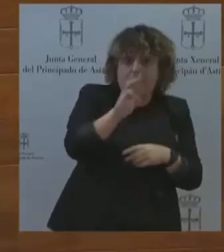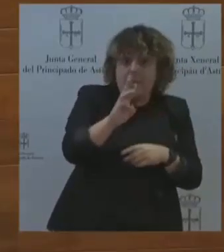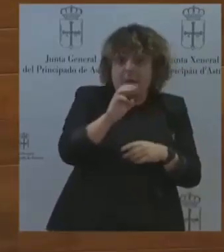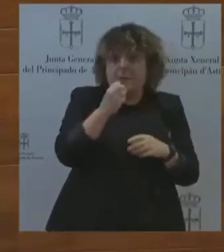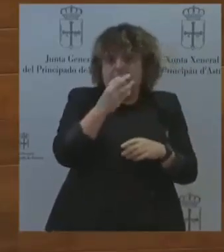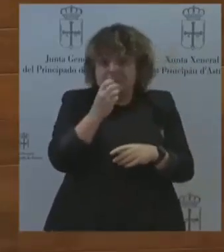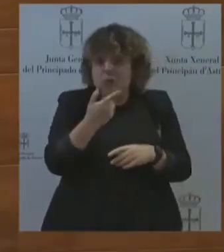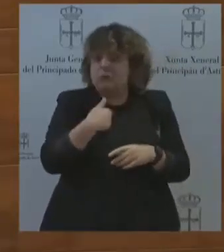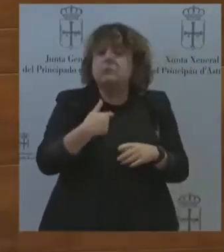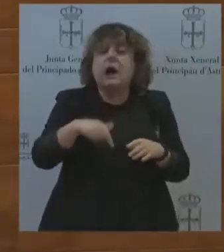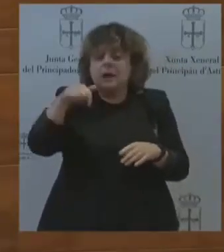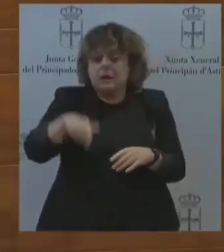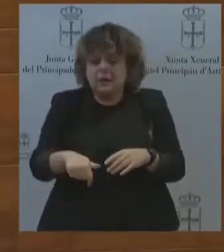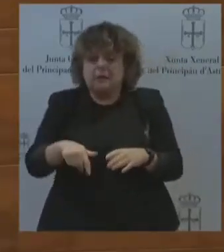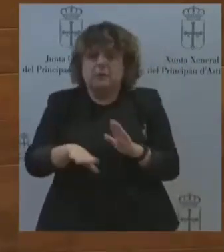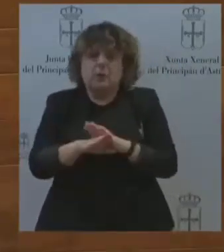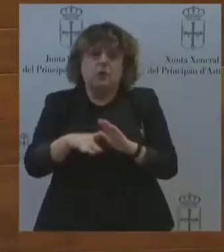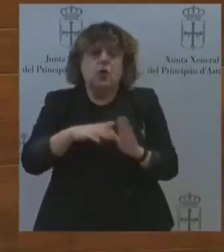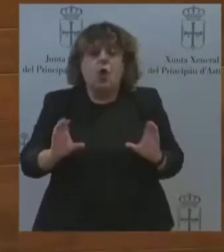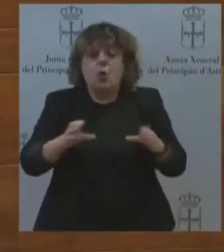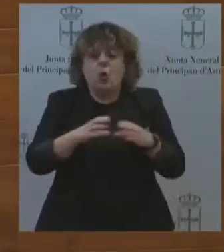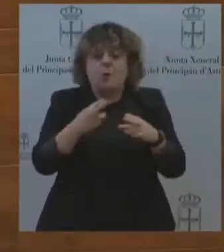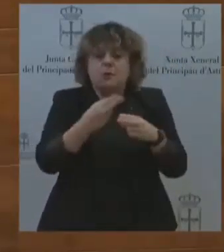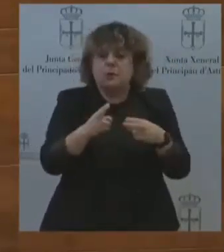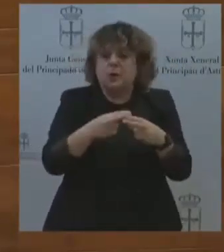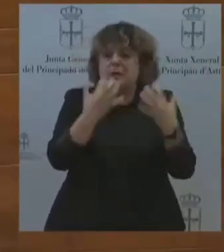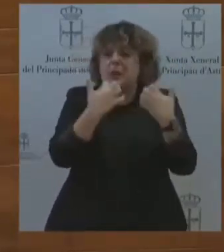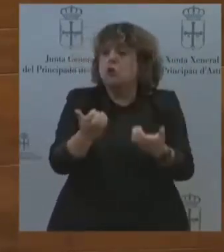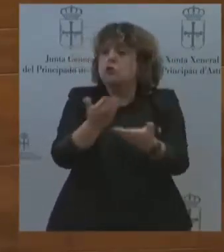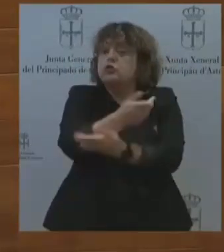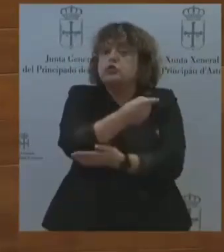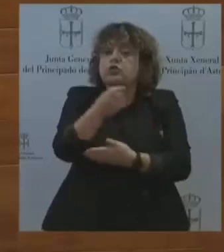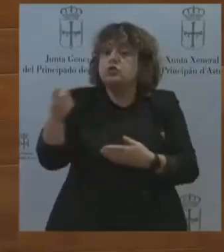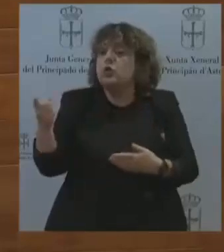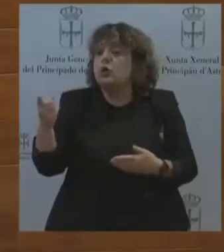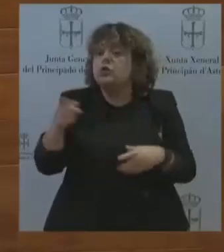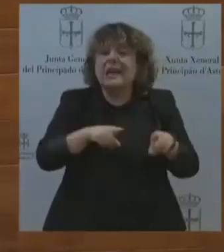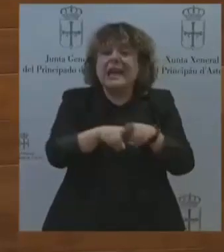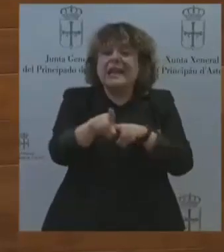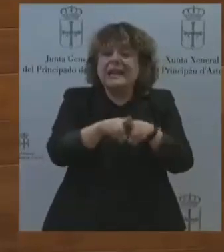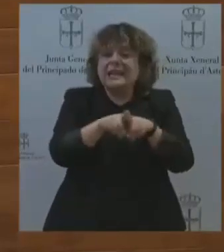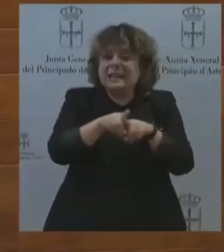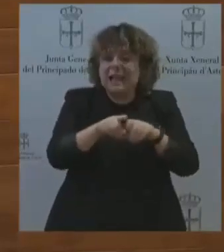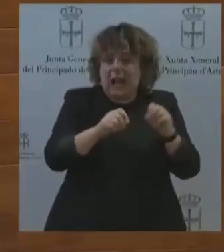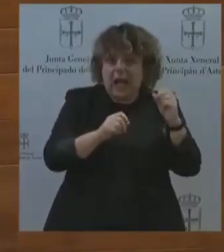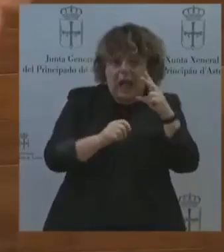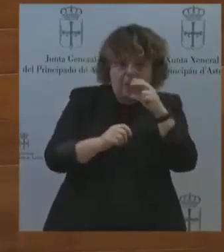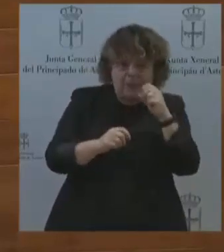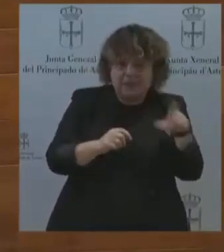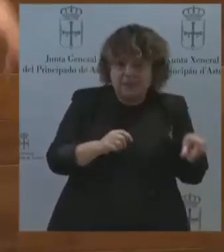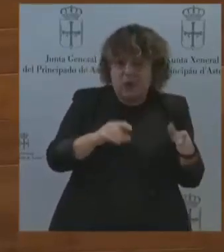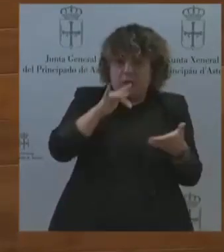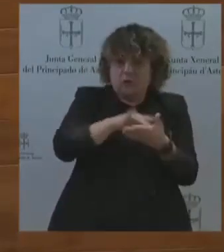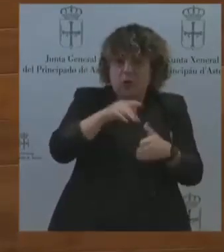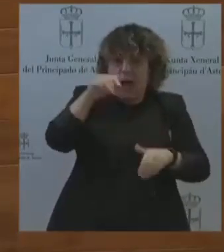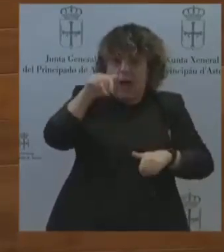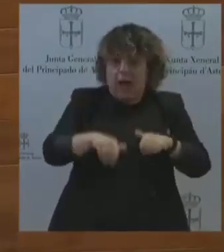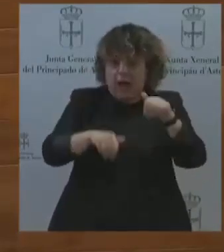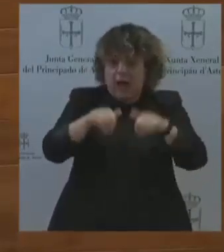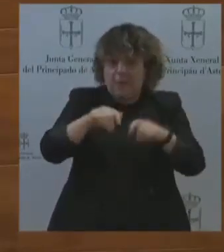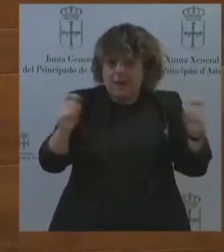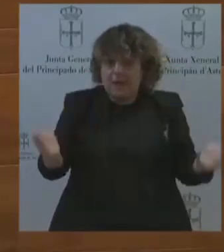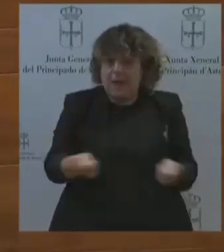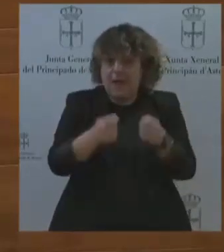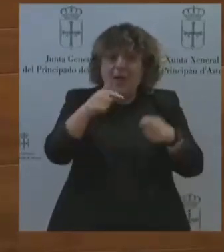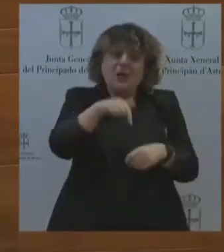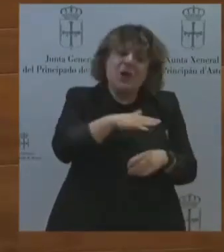que, por cierto, todos ustedes han criticado al PSOE duramente durante la campaña y hoy casi suplican por ser la muleta del PSOE.